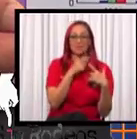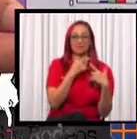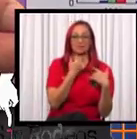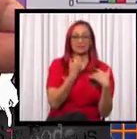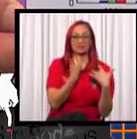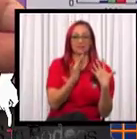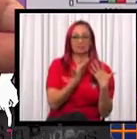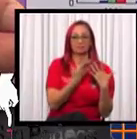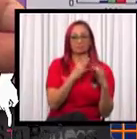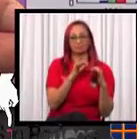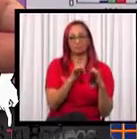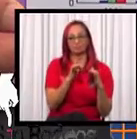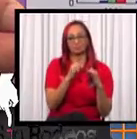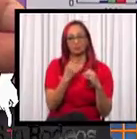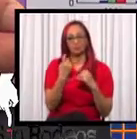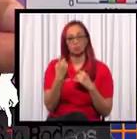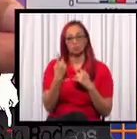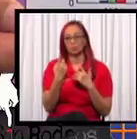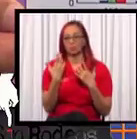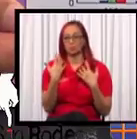quedara endeudado, doña Isabel.